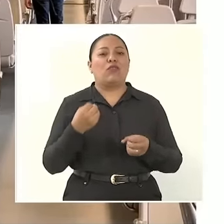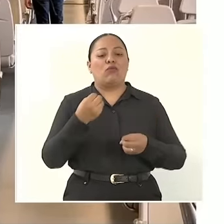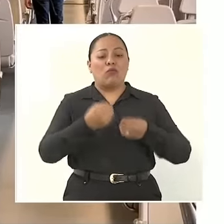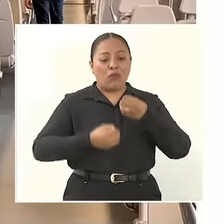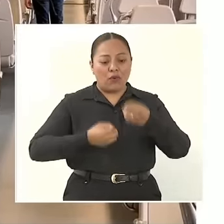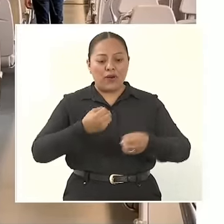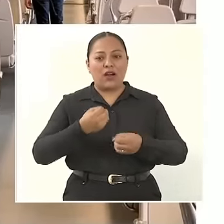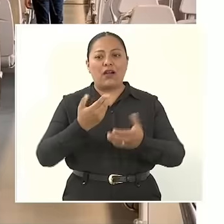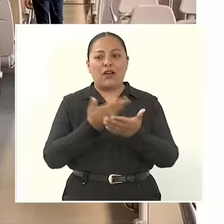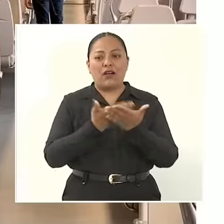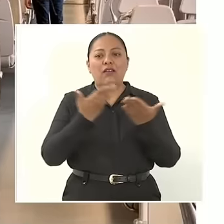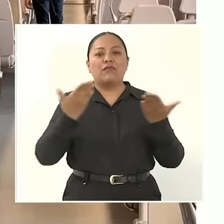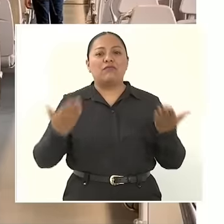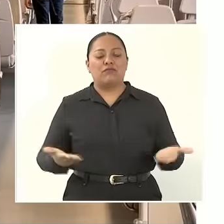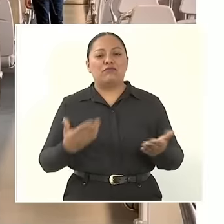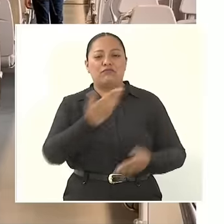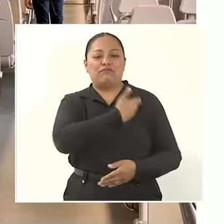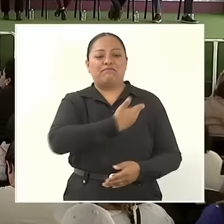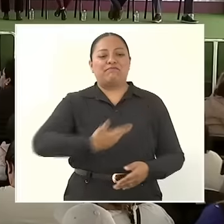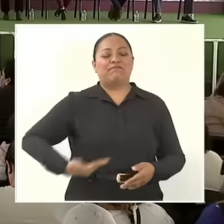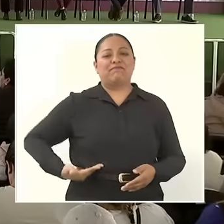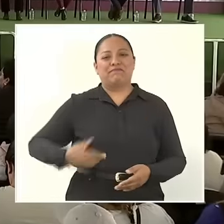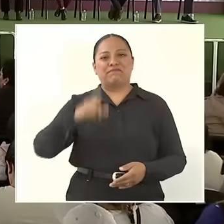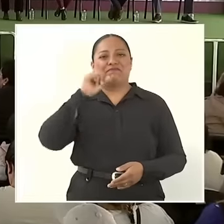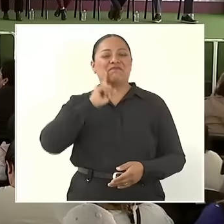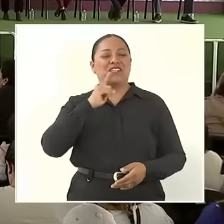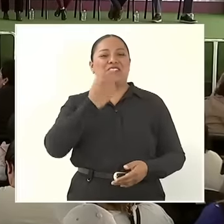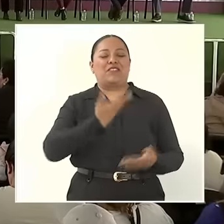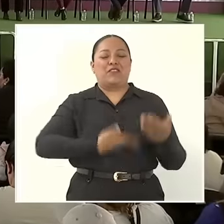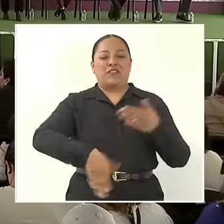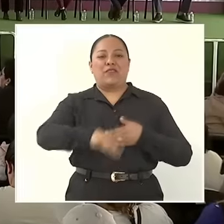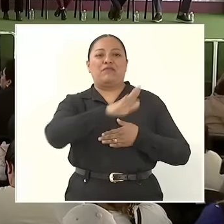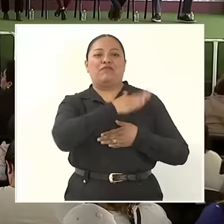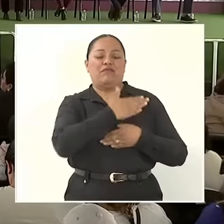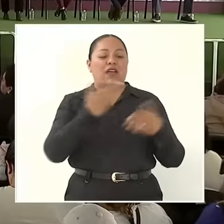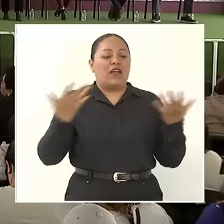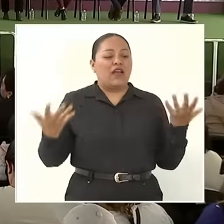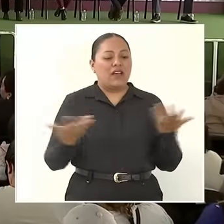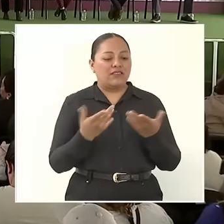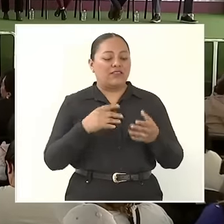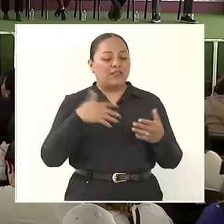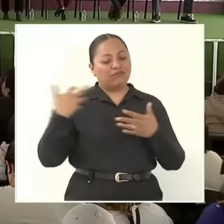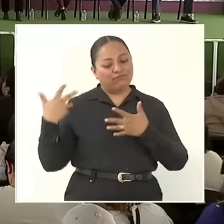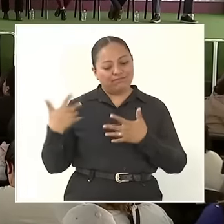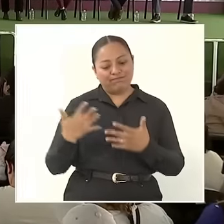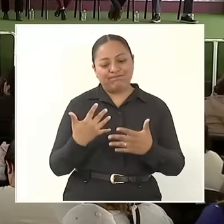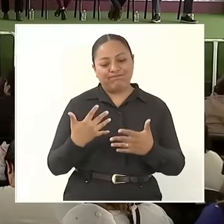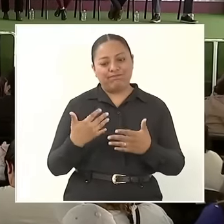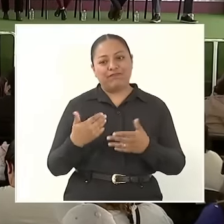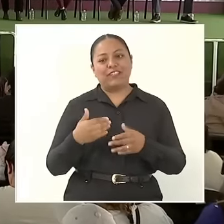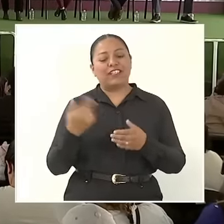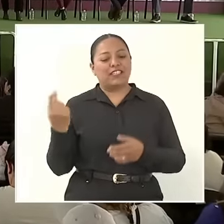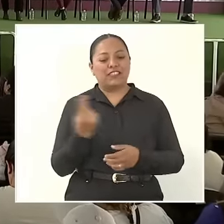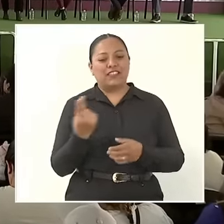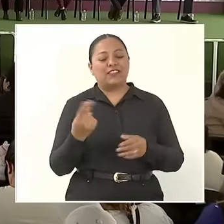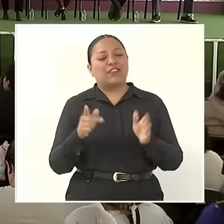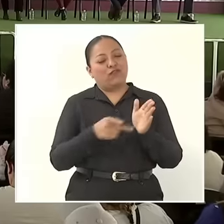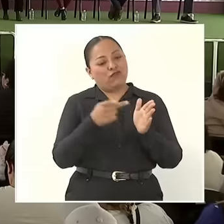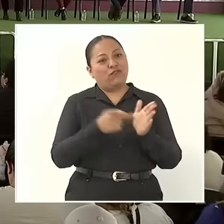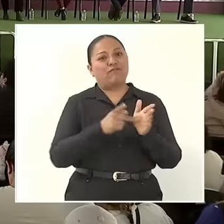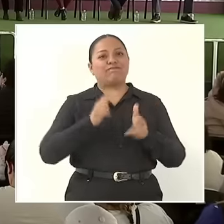presidenta Claudia Sheinbaum consolida ese legado y amplía esa visión de recuperar los trenes de